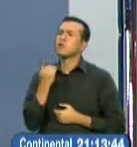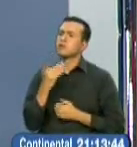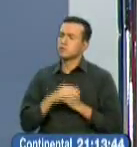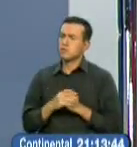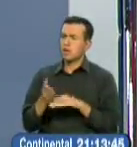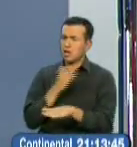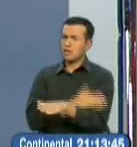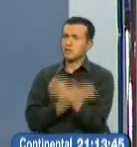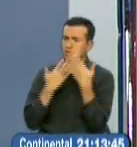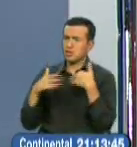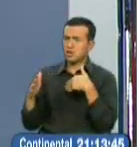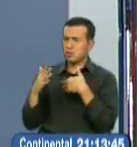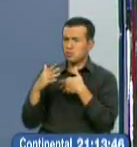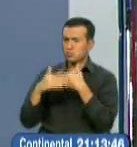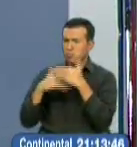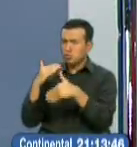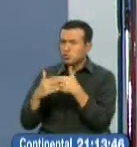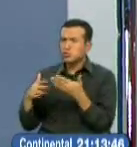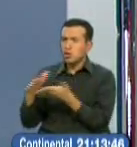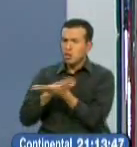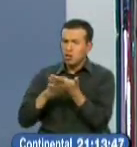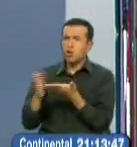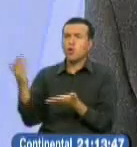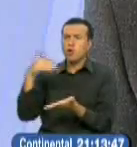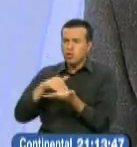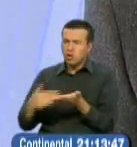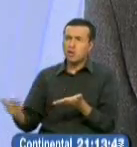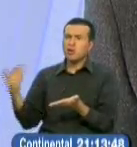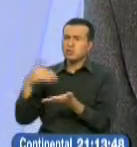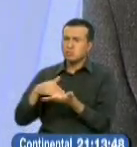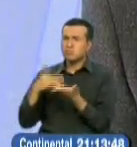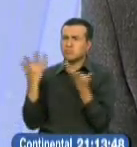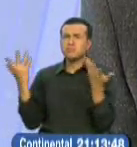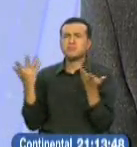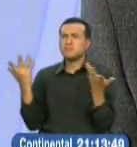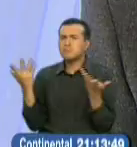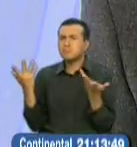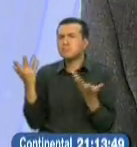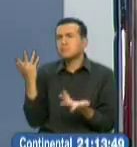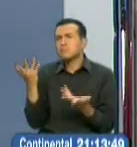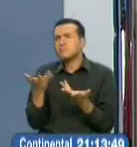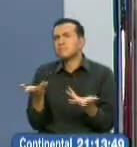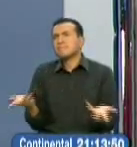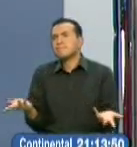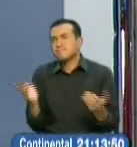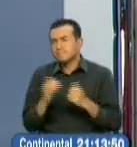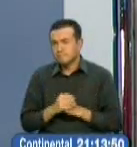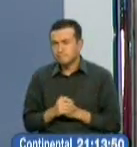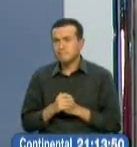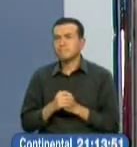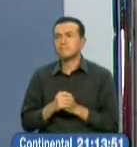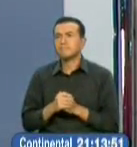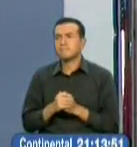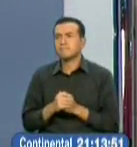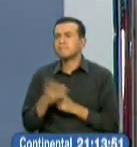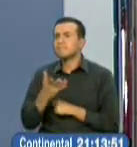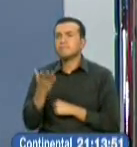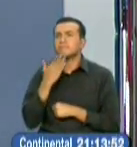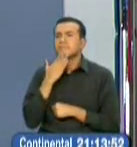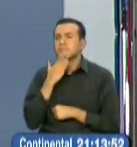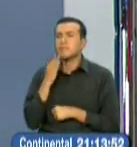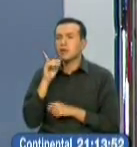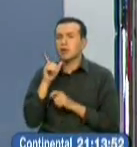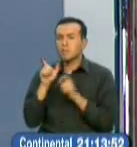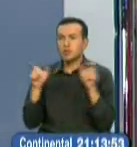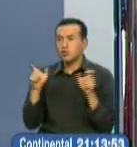se creó antes ya del proceso electoral, no fue un tema repetitivo como para que de pronto tener esa